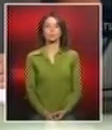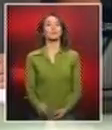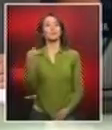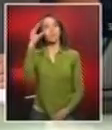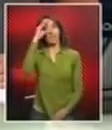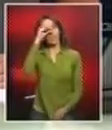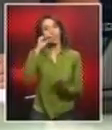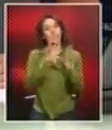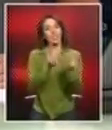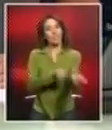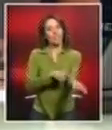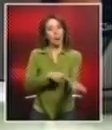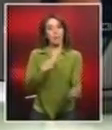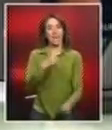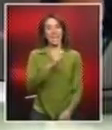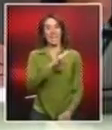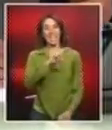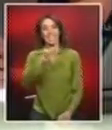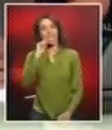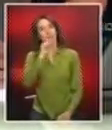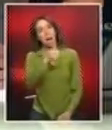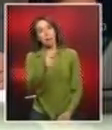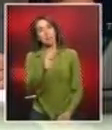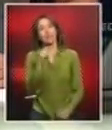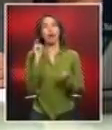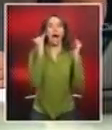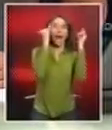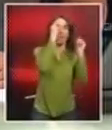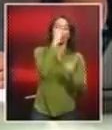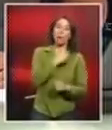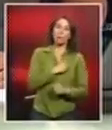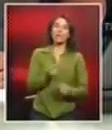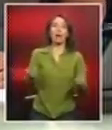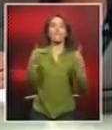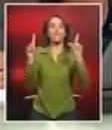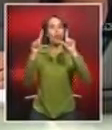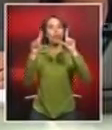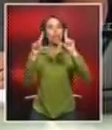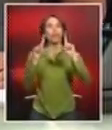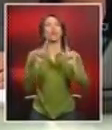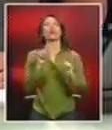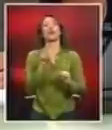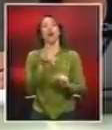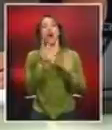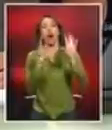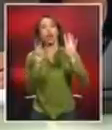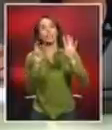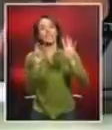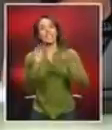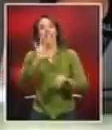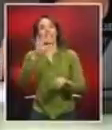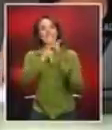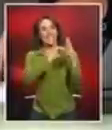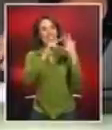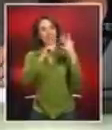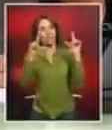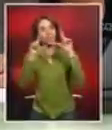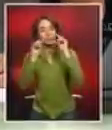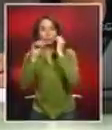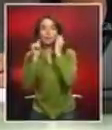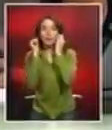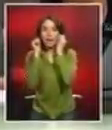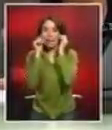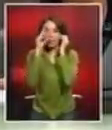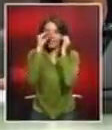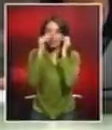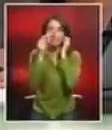Bueno, y anoche la familia Herrera, con sus alegrías, con sus penas, se regresó a las pantallas, a los 80, en su quinta temporada. El capítulo de ayer estuvo